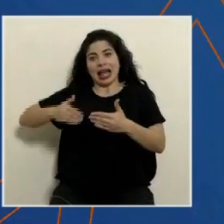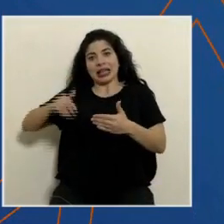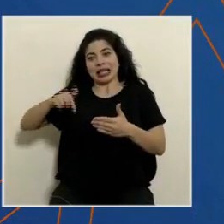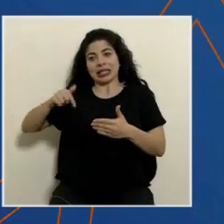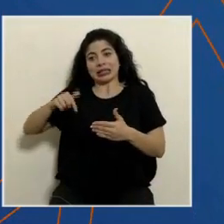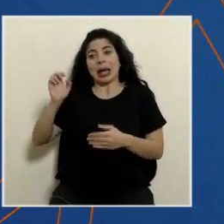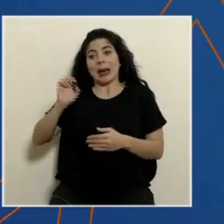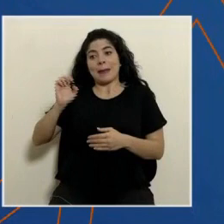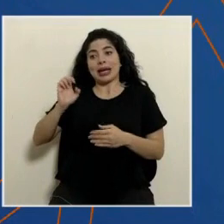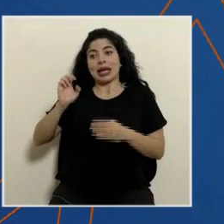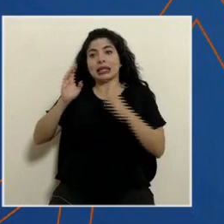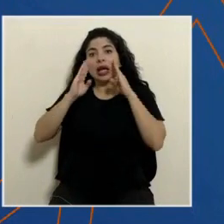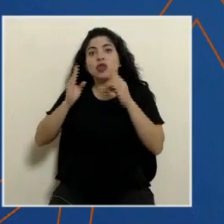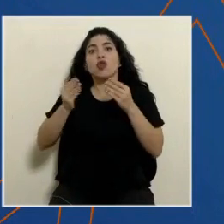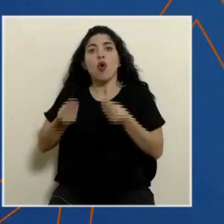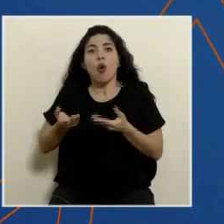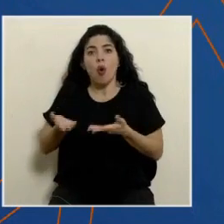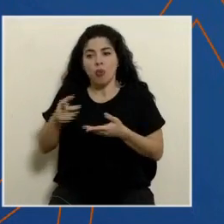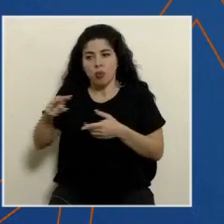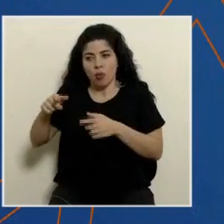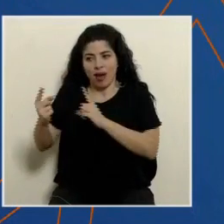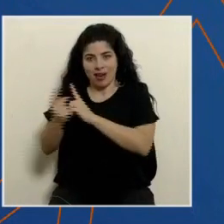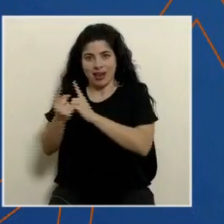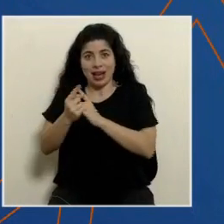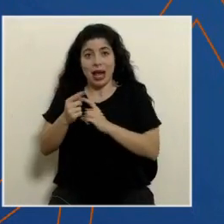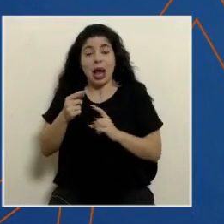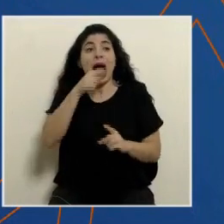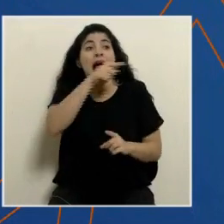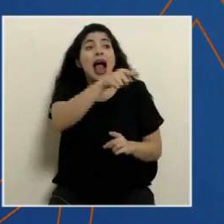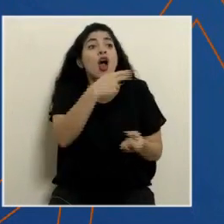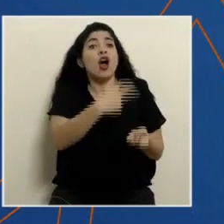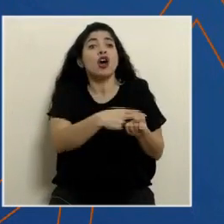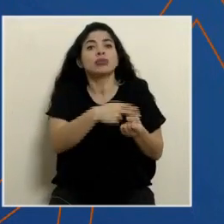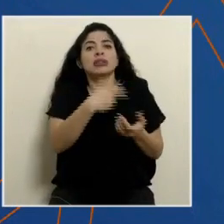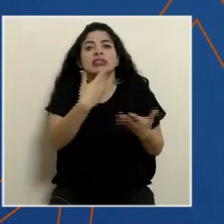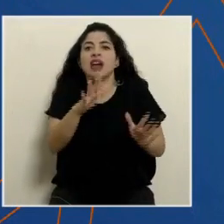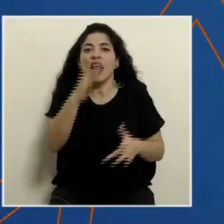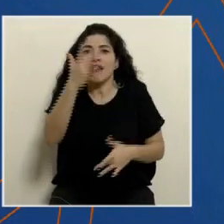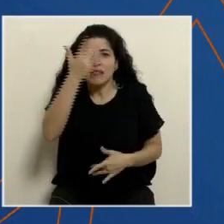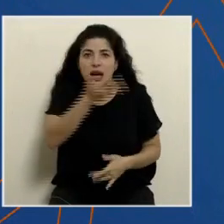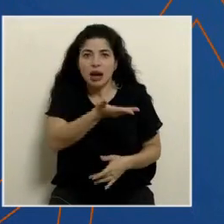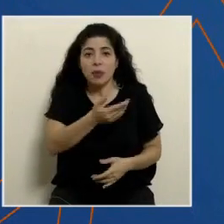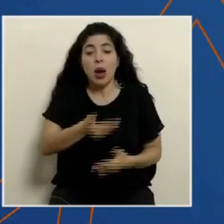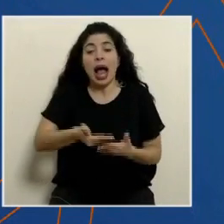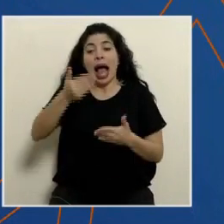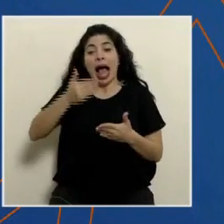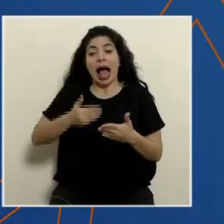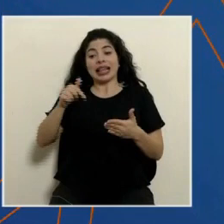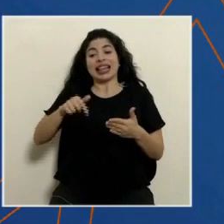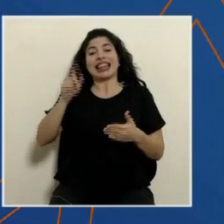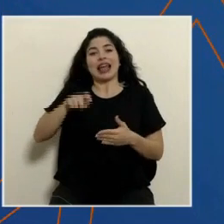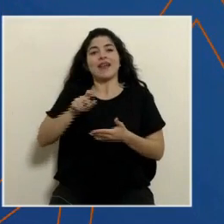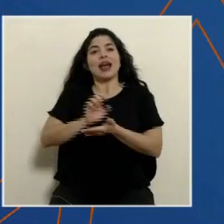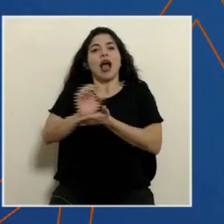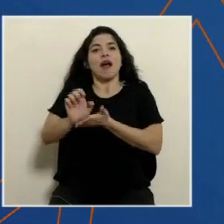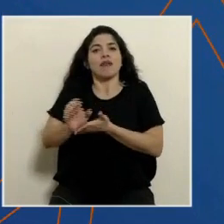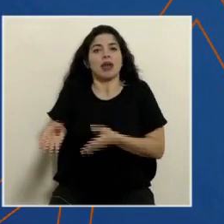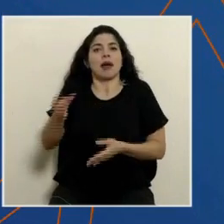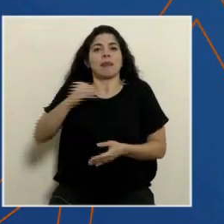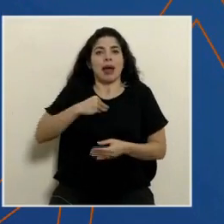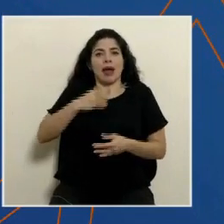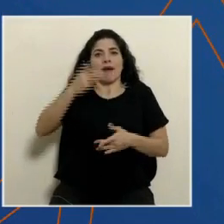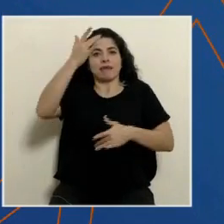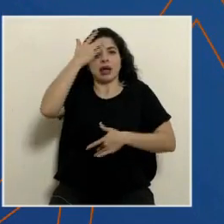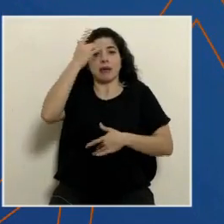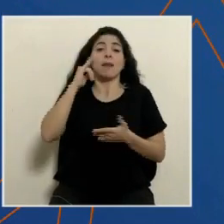de emergencia. Ahí nos llegan las personas enfermas y el objetivo principal es evitar que las personas se enfermen. Por eso se desarrollan